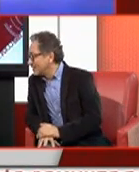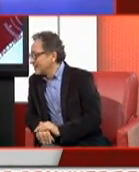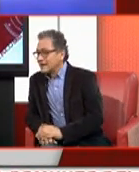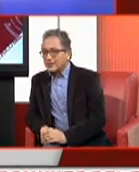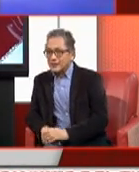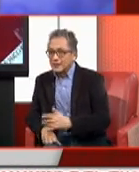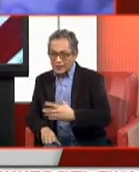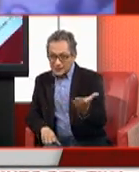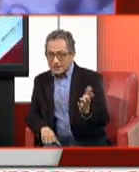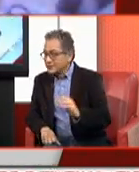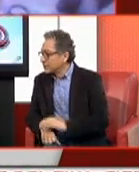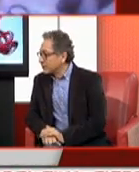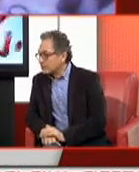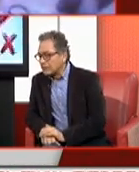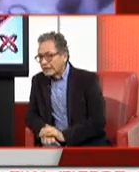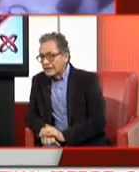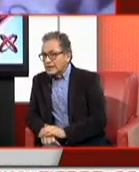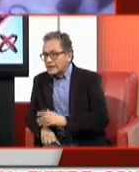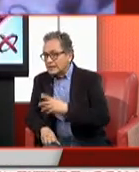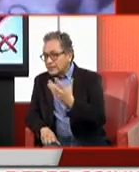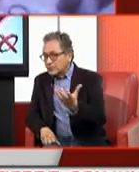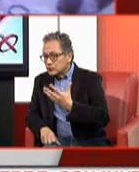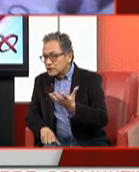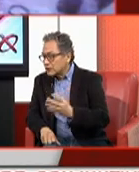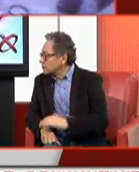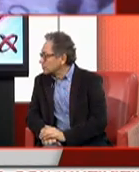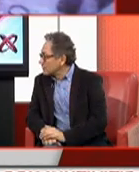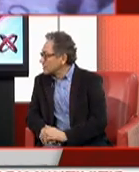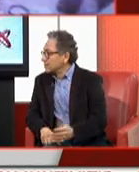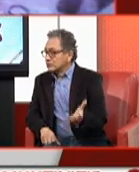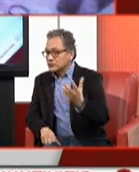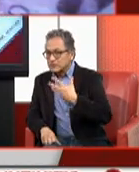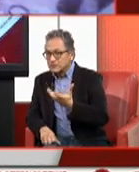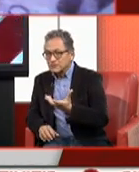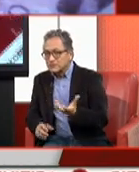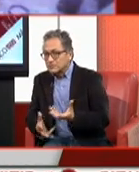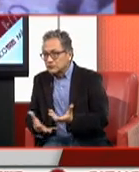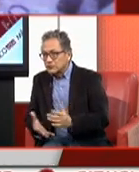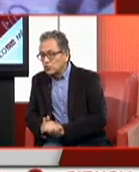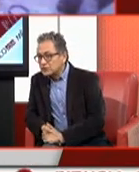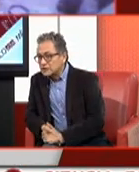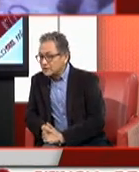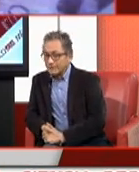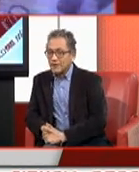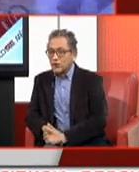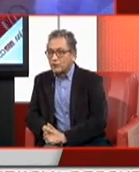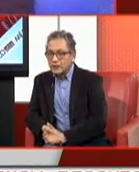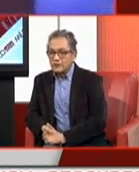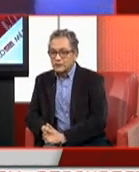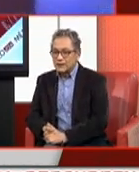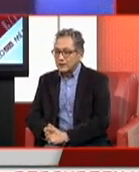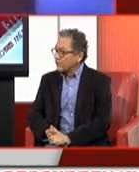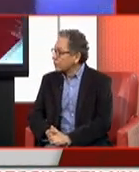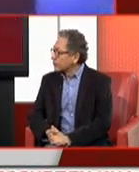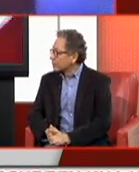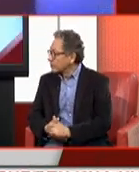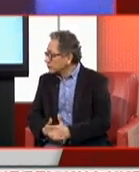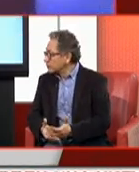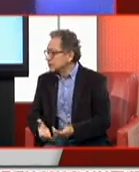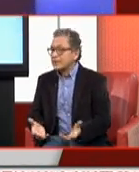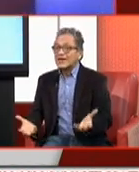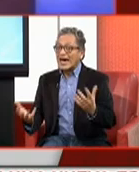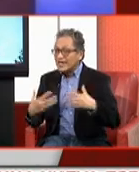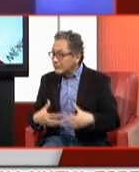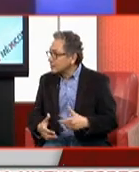Garbancera, que era la Catrina española, y tenemos un trato constante, nos gusta comérnosla en forma